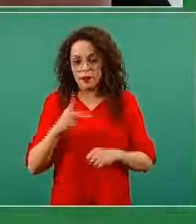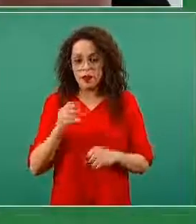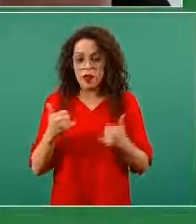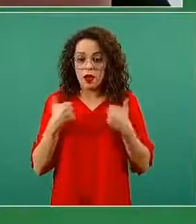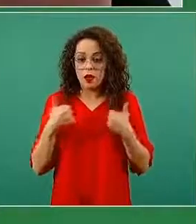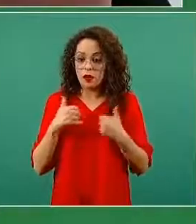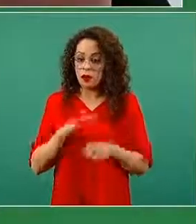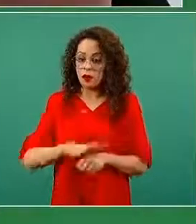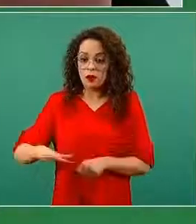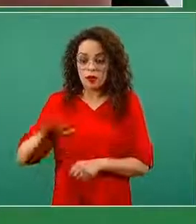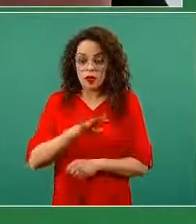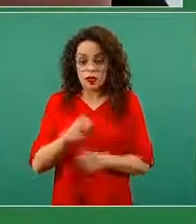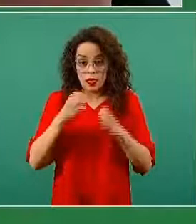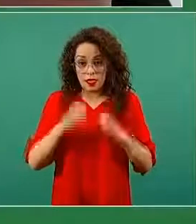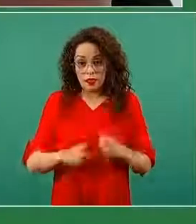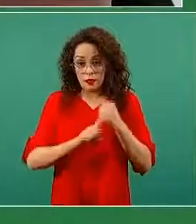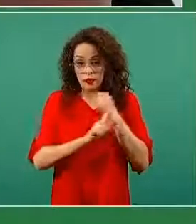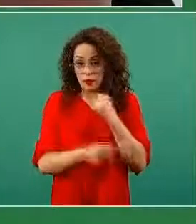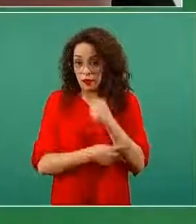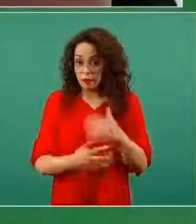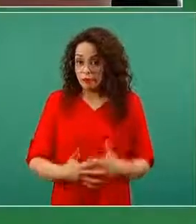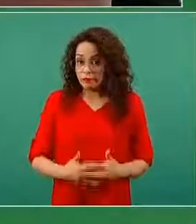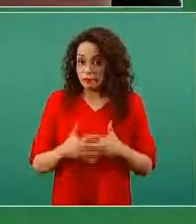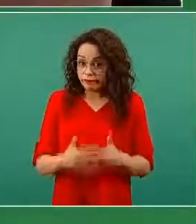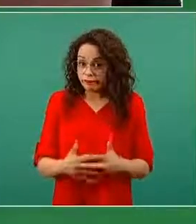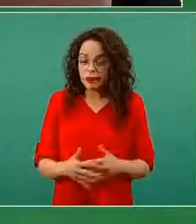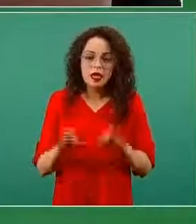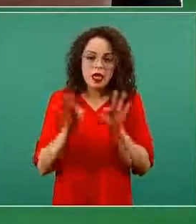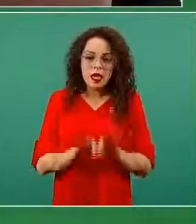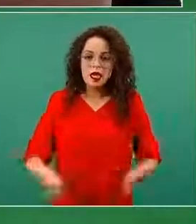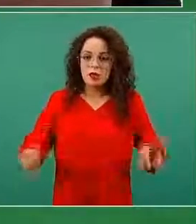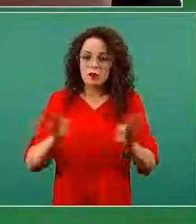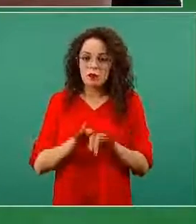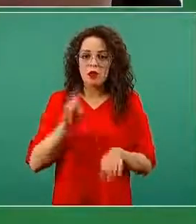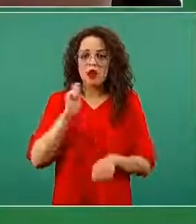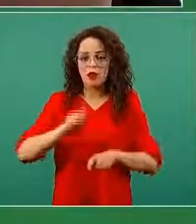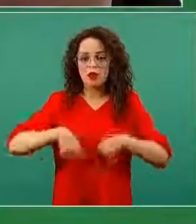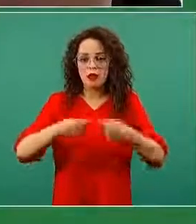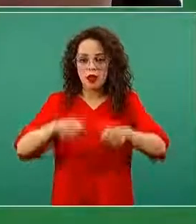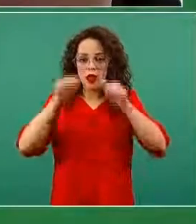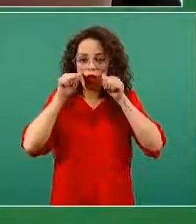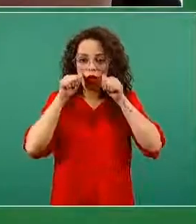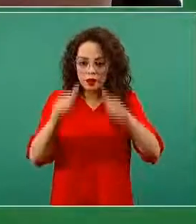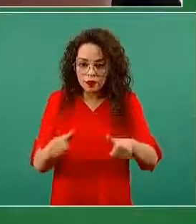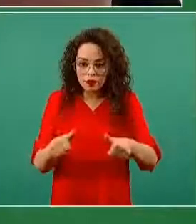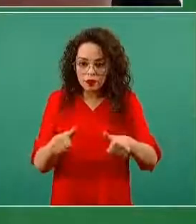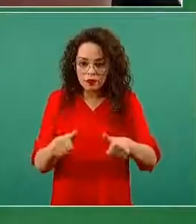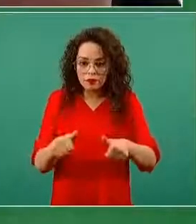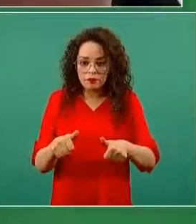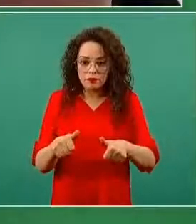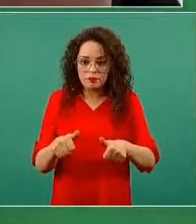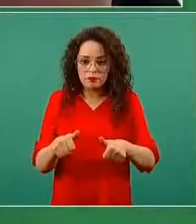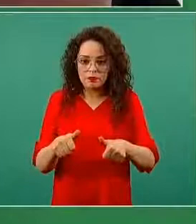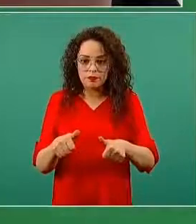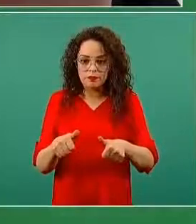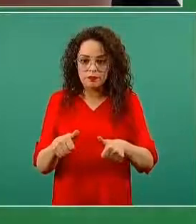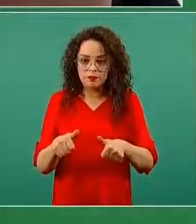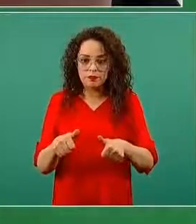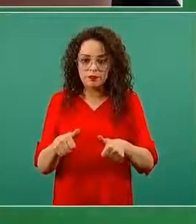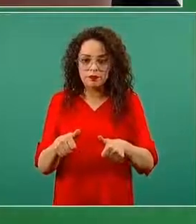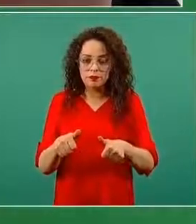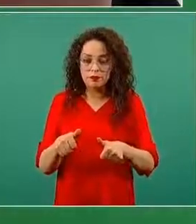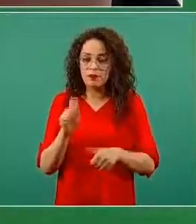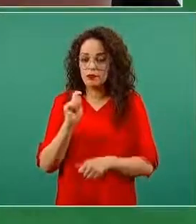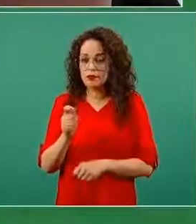adolescente embarazada es que se prioriza su atención obstétrica, no se deja vigilar